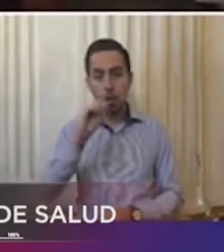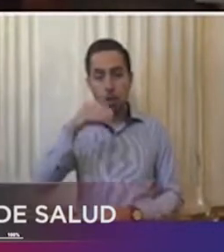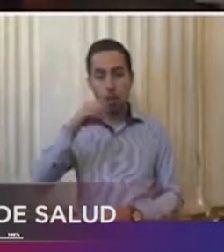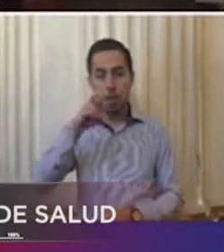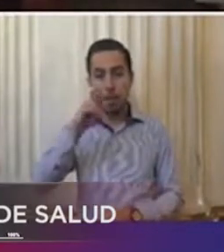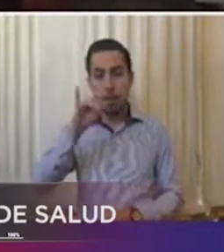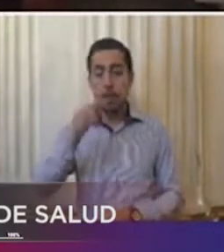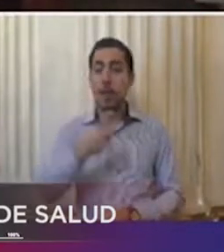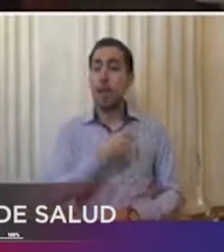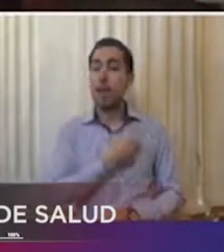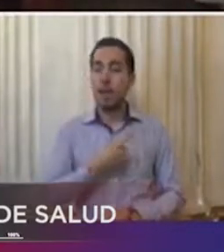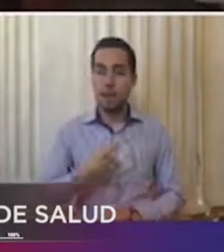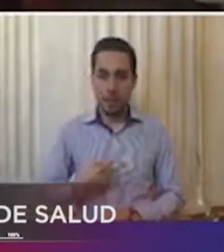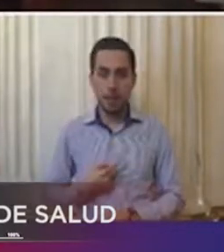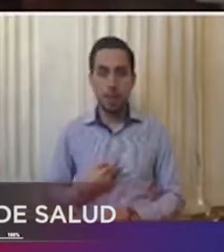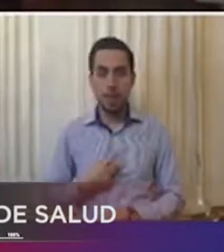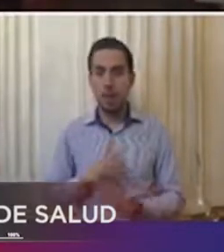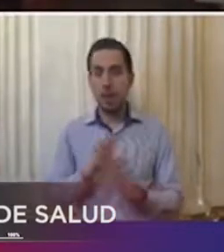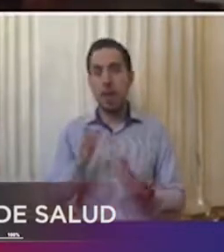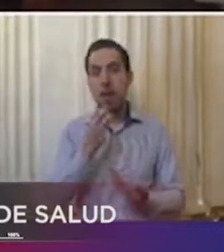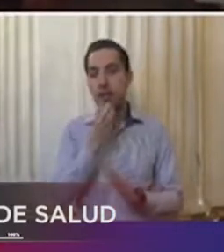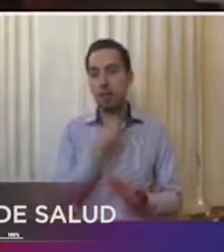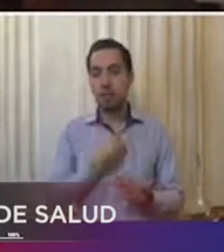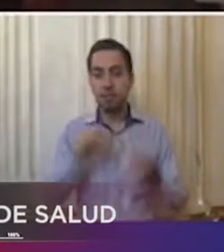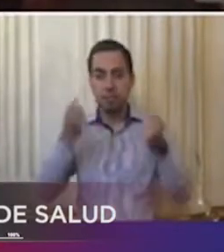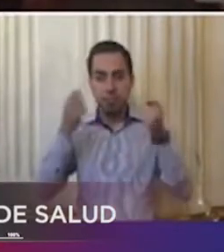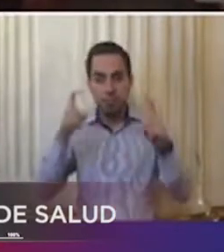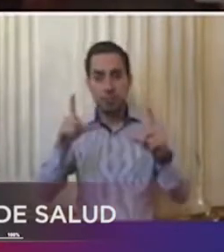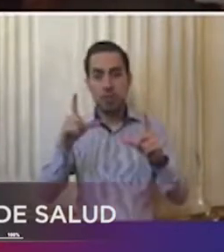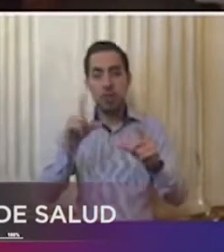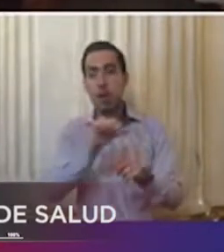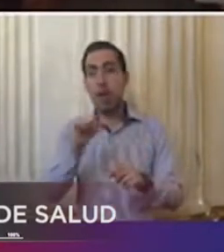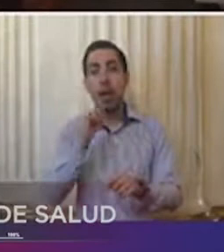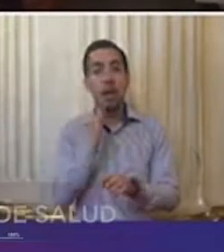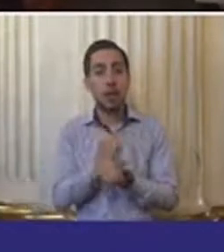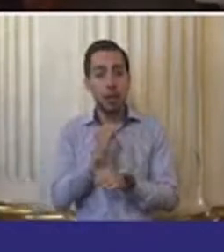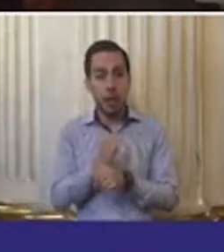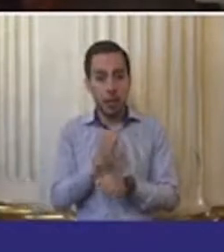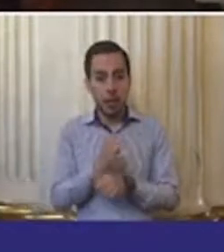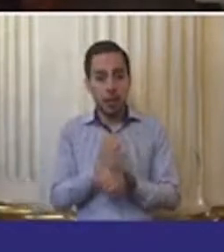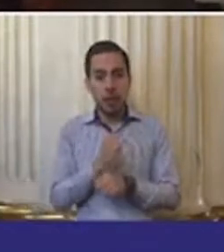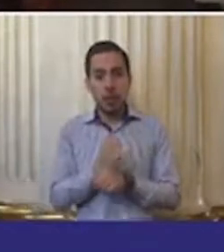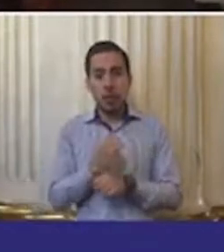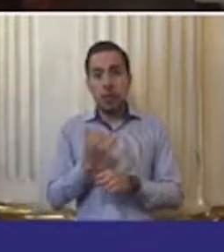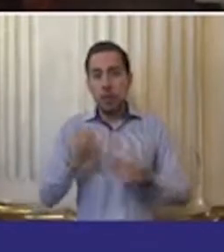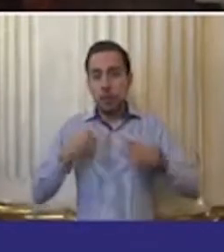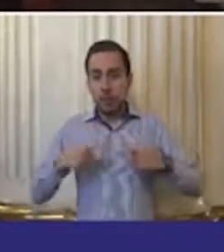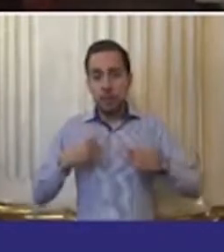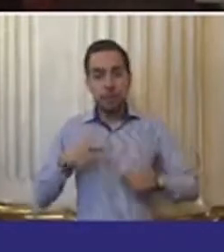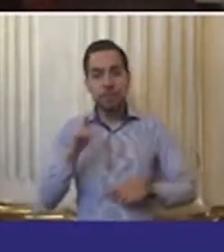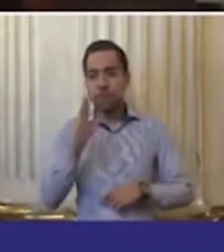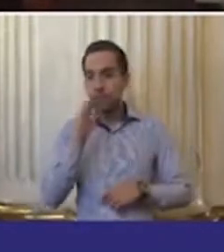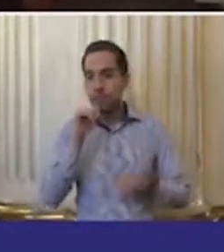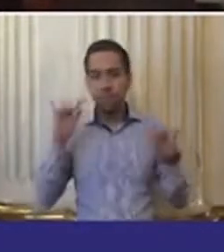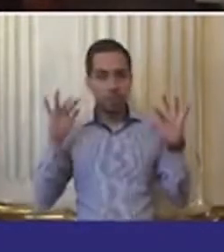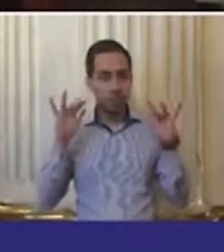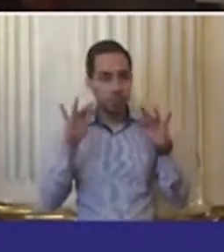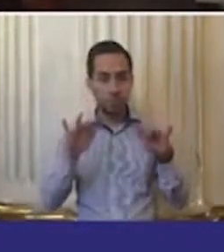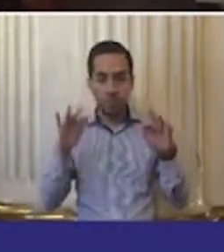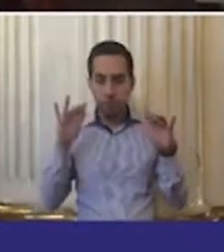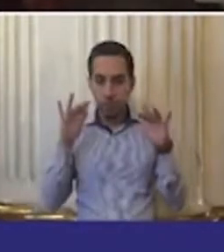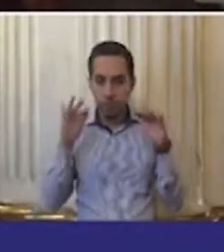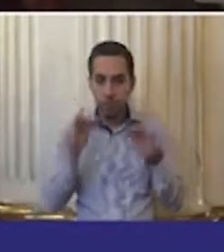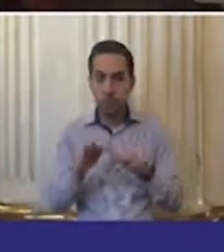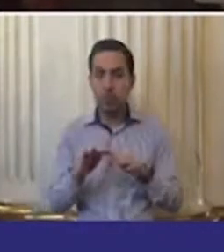sea virtual es decir que sea transmitida y que las gentes la puedan y la podamos seguir